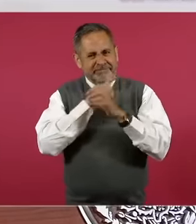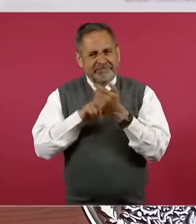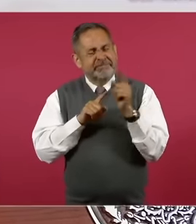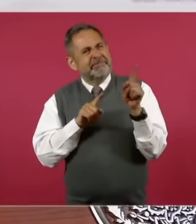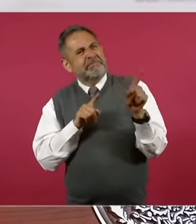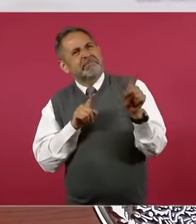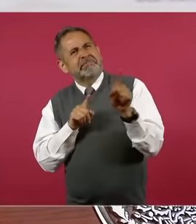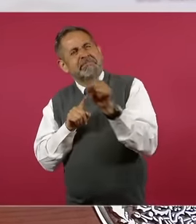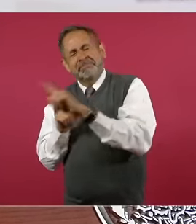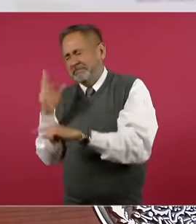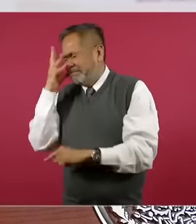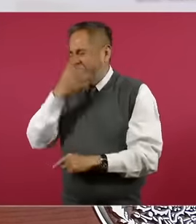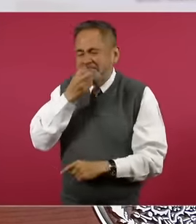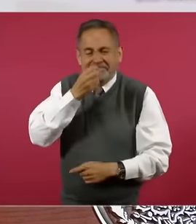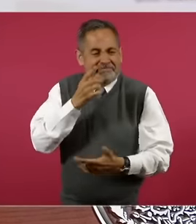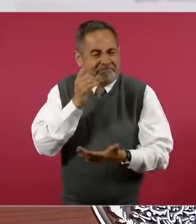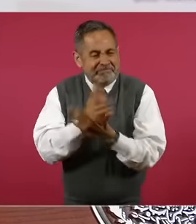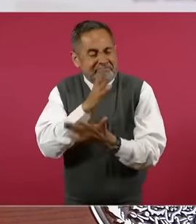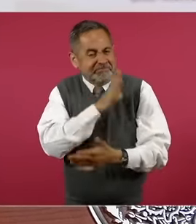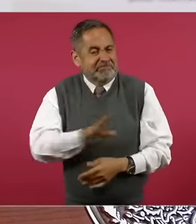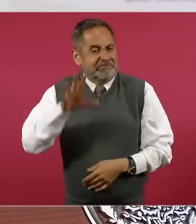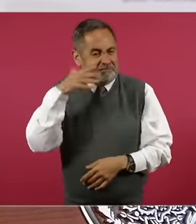el mundo.